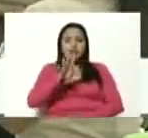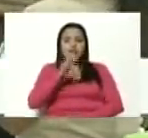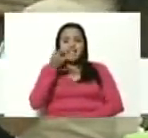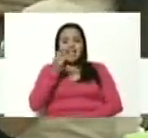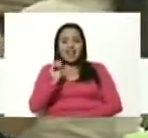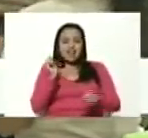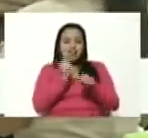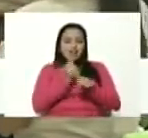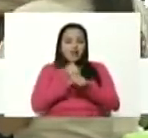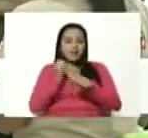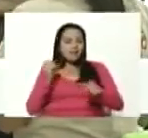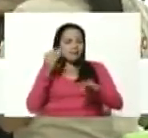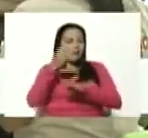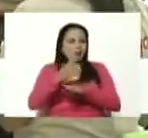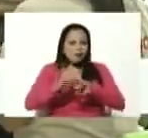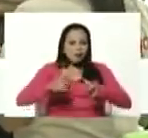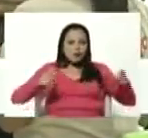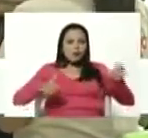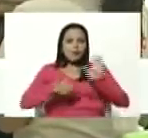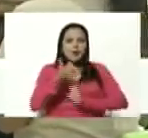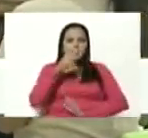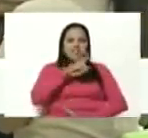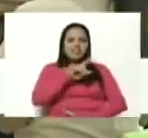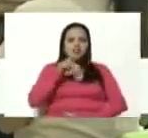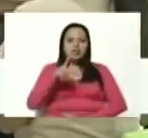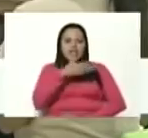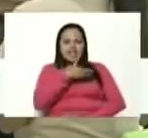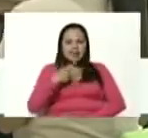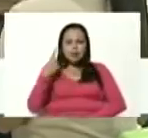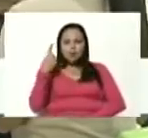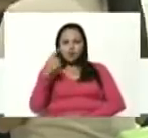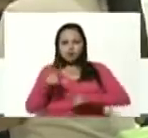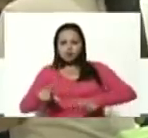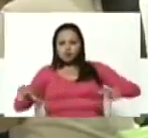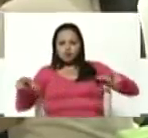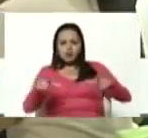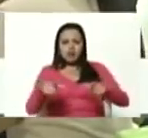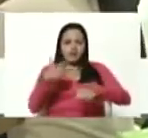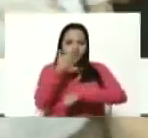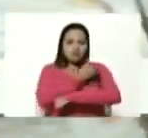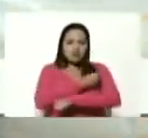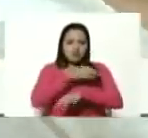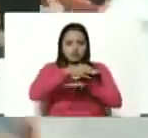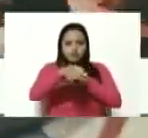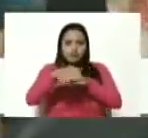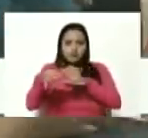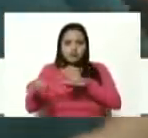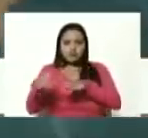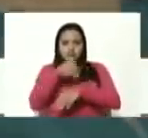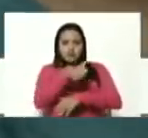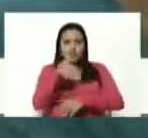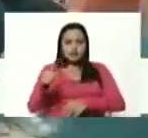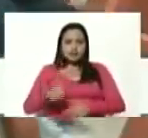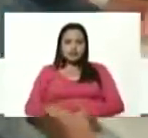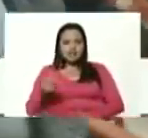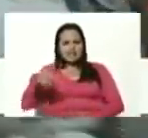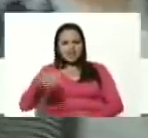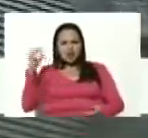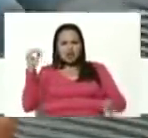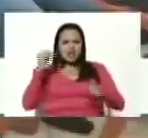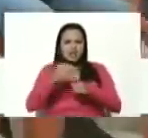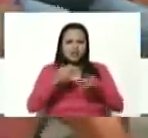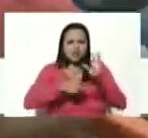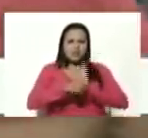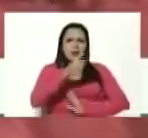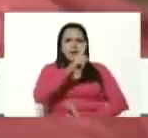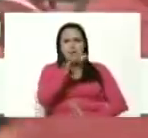queremos un punto de vacunación en cada uno de los municipios. Hoy en esta sede de Banzulia tenemos la meta de 1.000 personas vacunadas